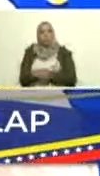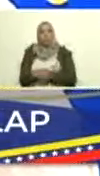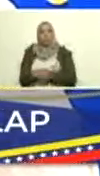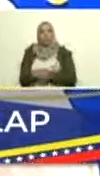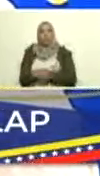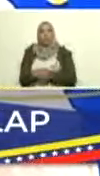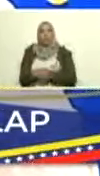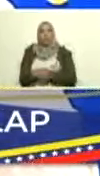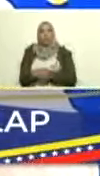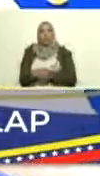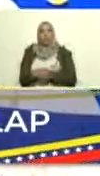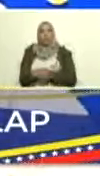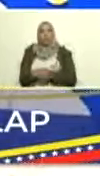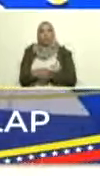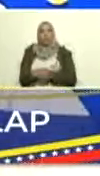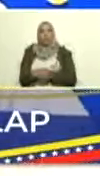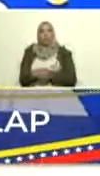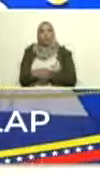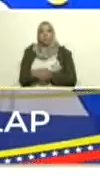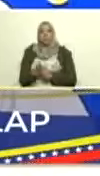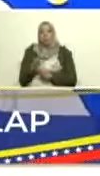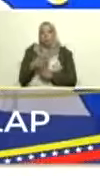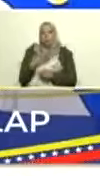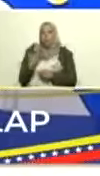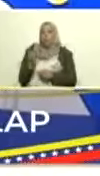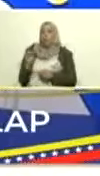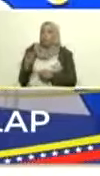jefe, si se puede,